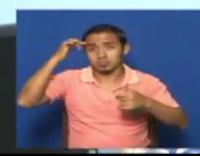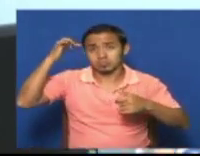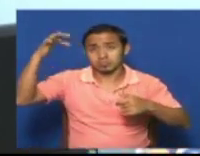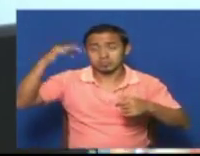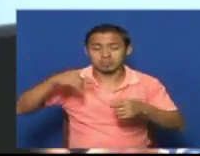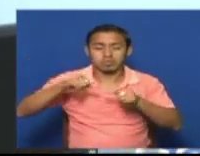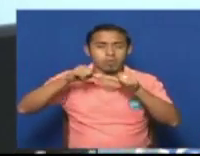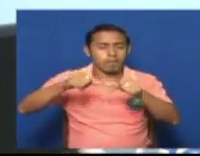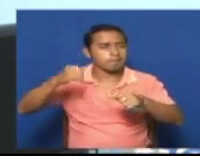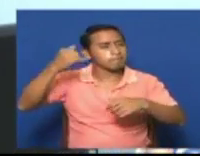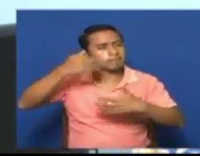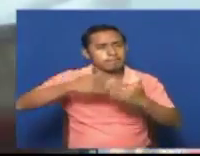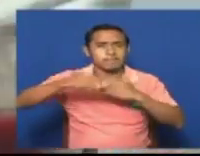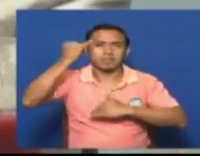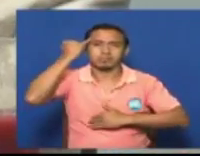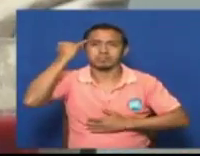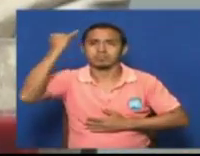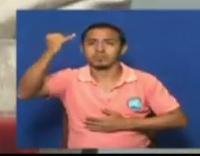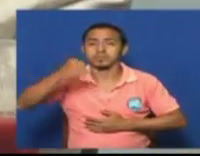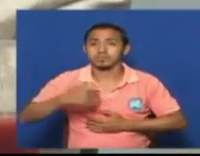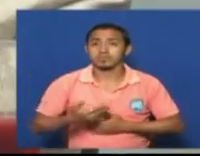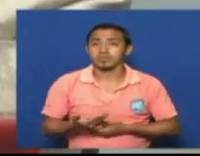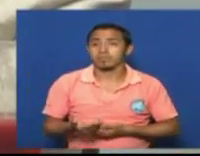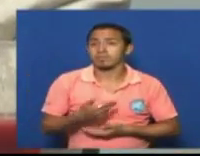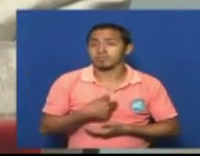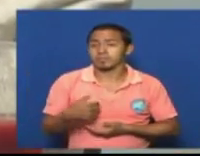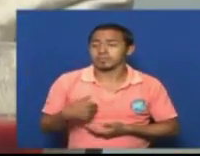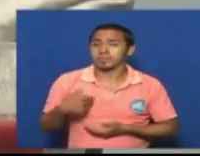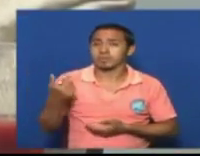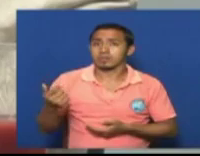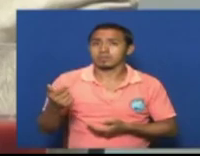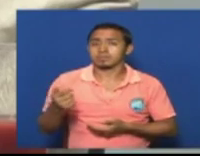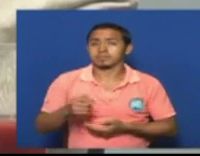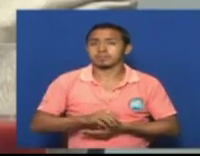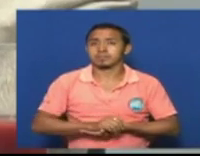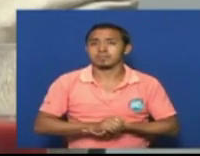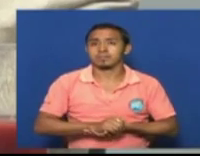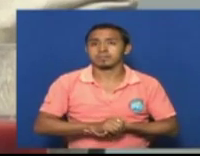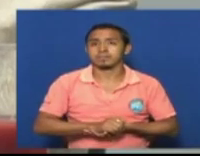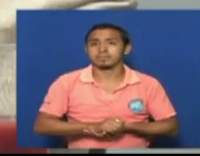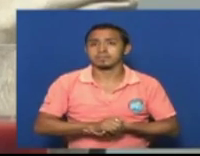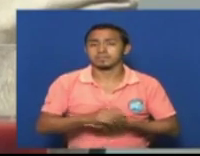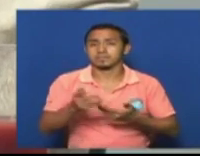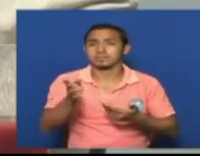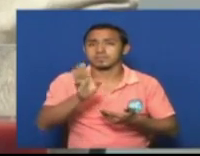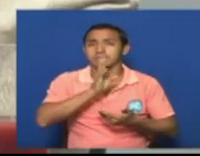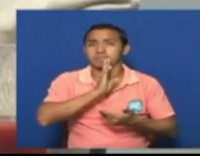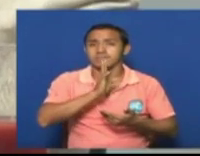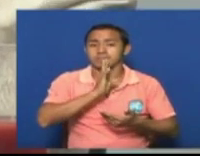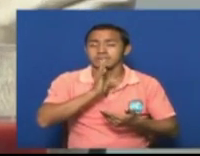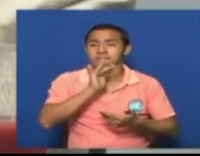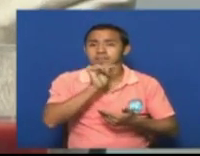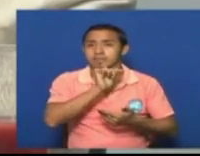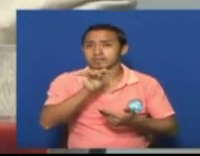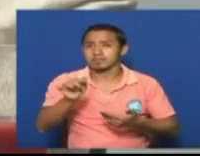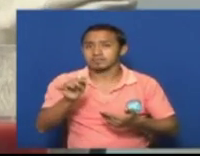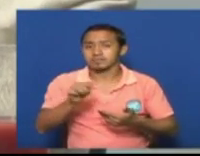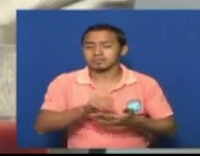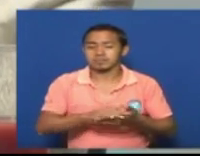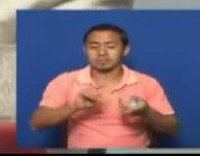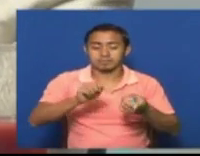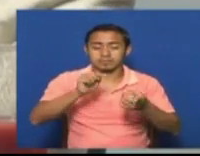esa creatividad esa inspiración y está en una en un tono de dialéctica en un tono de